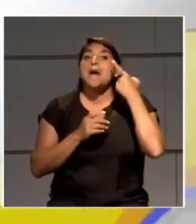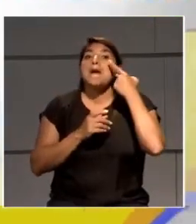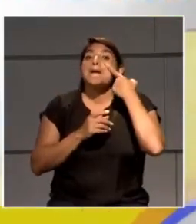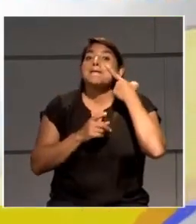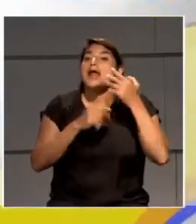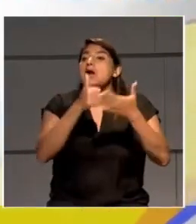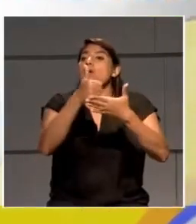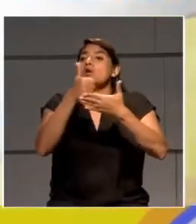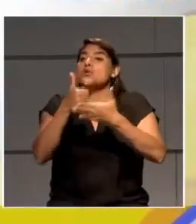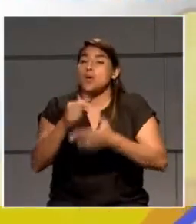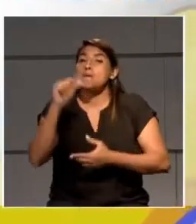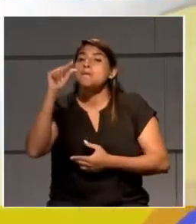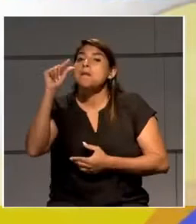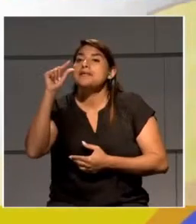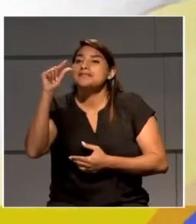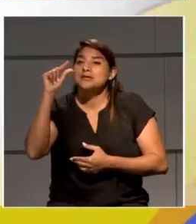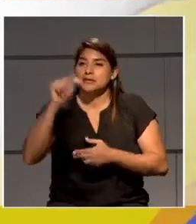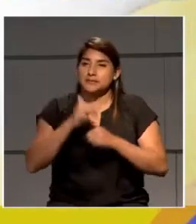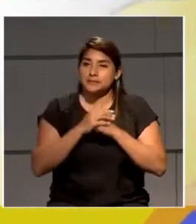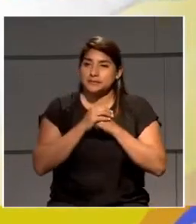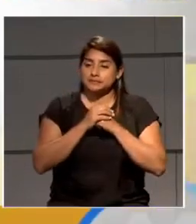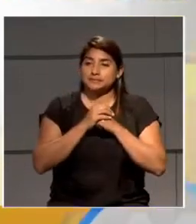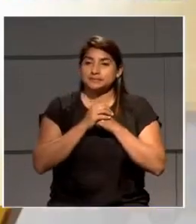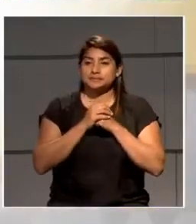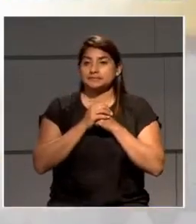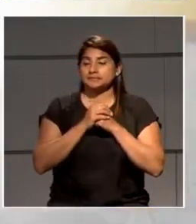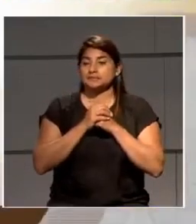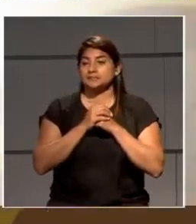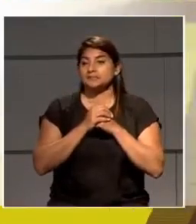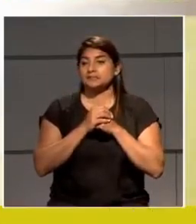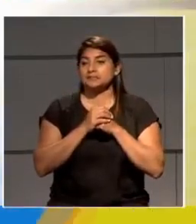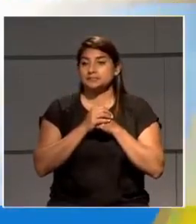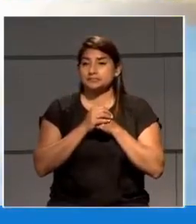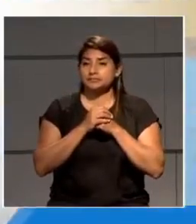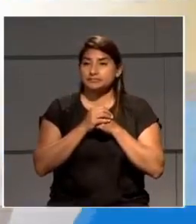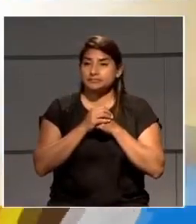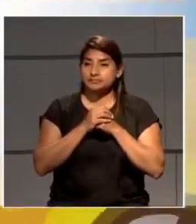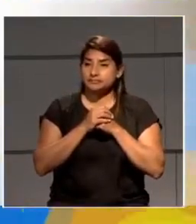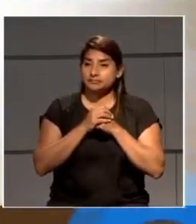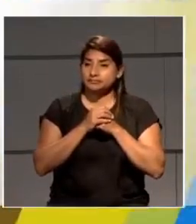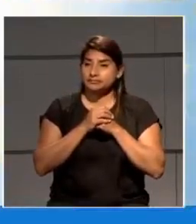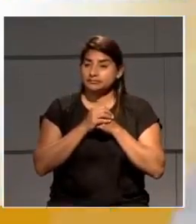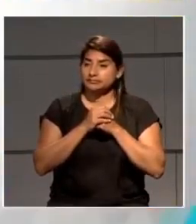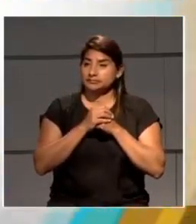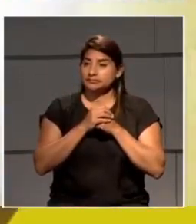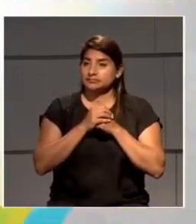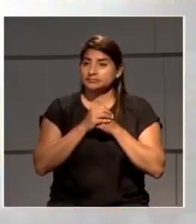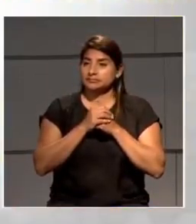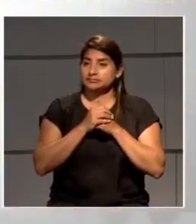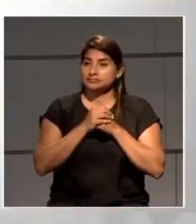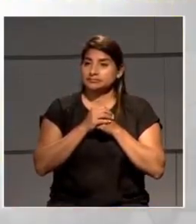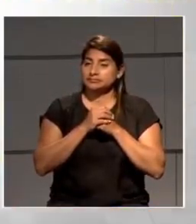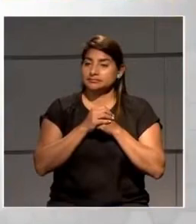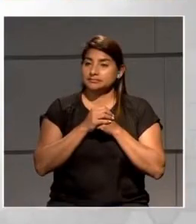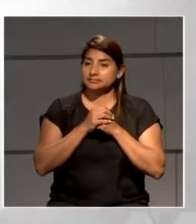voy a ayudar a Pluk un momentito a ver, para traer la planta. Perfecto, a ver esas plantas. Ahí Nayo me está ayudando.